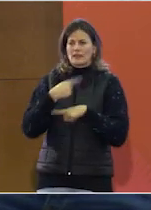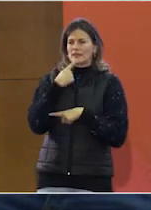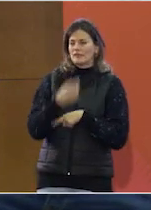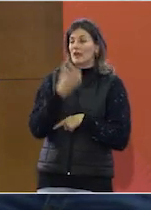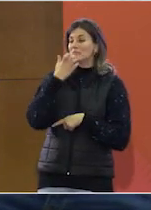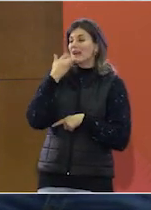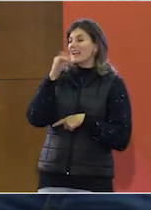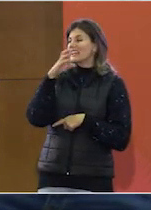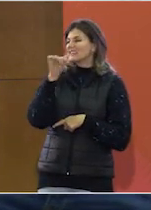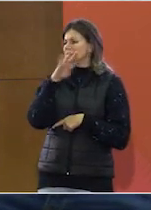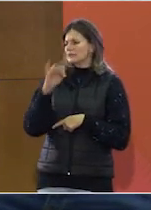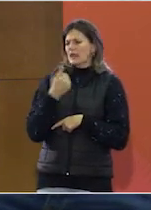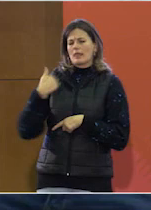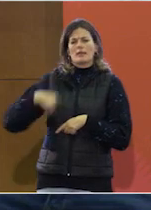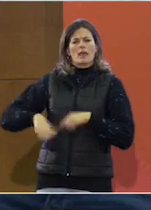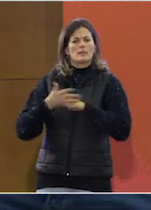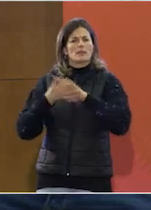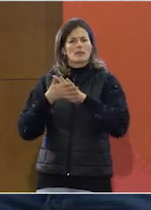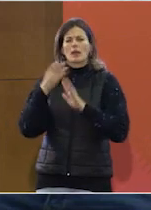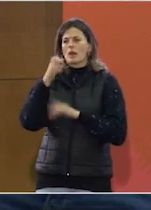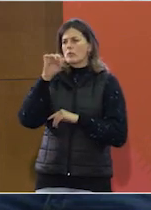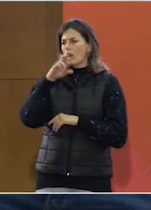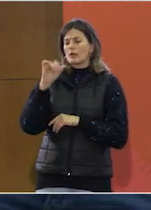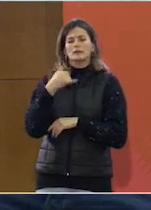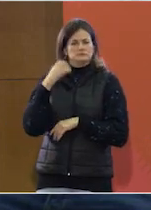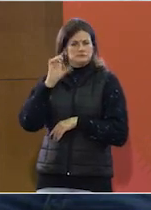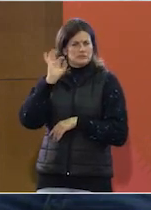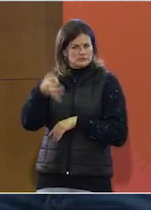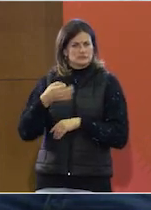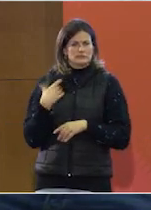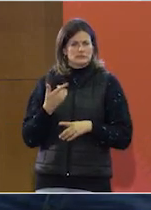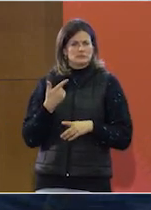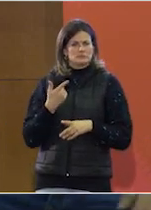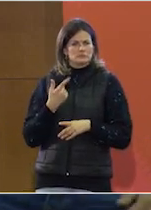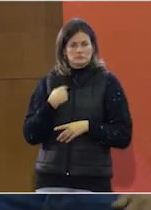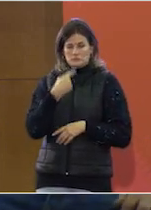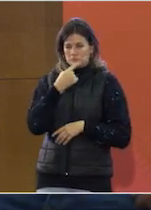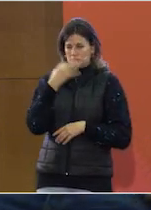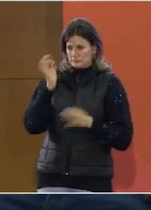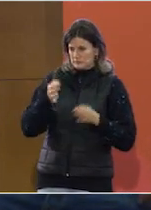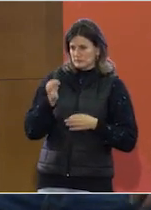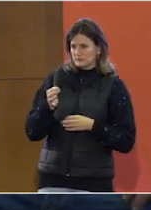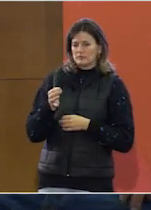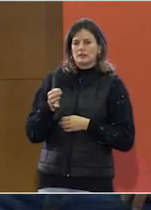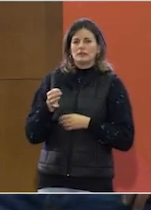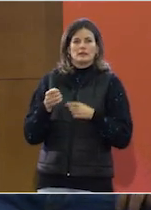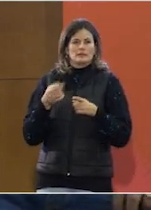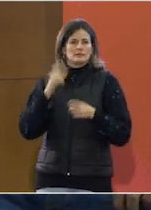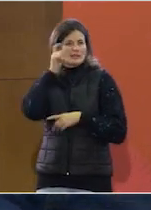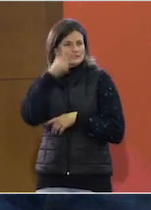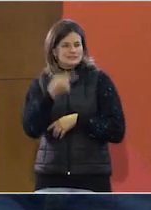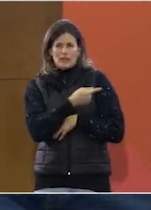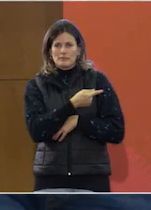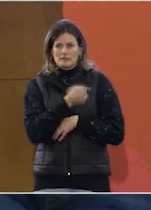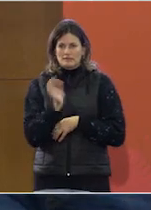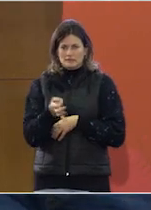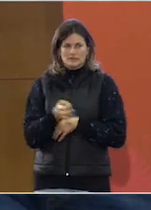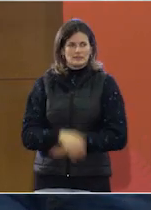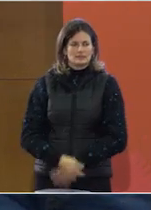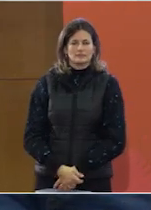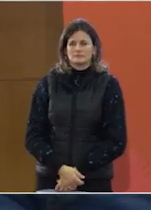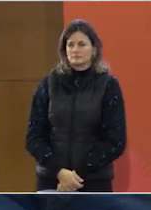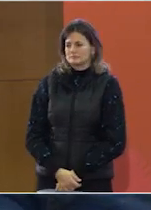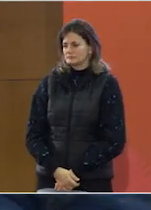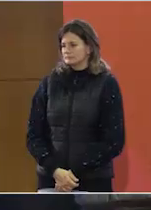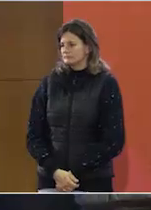Iceta hablaba del candidato Borgen y acertó, porque ese candidato es Xavi Domènech.